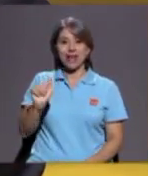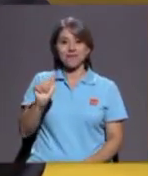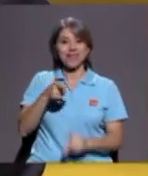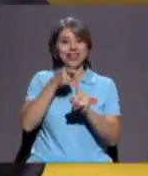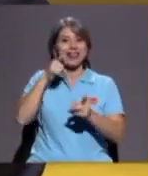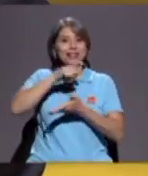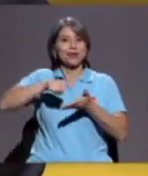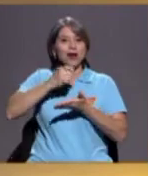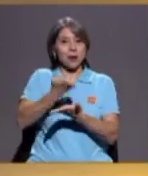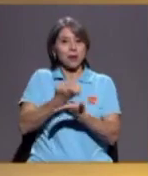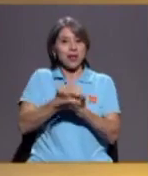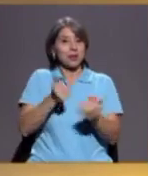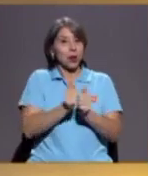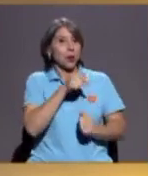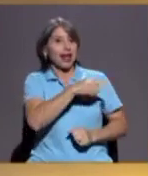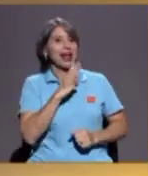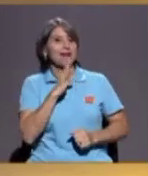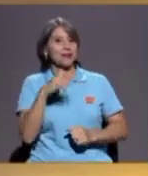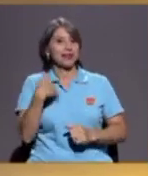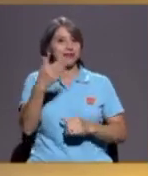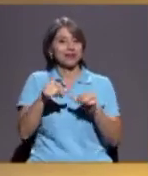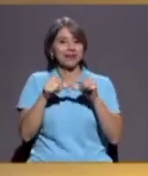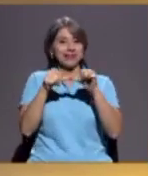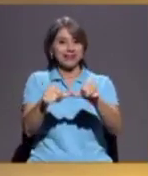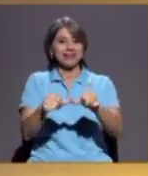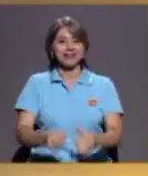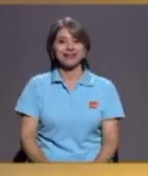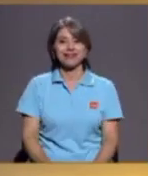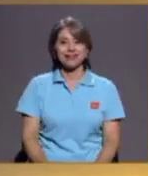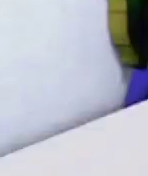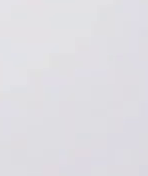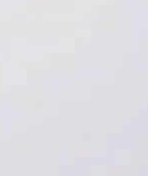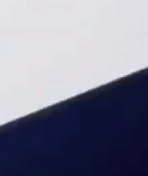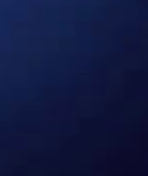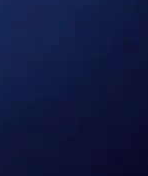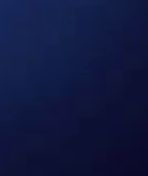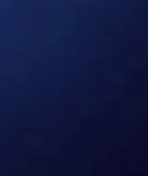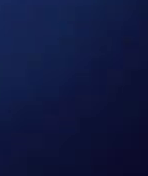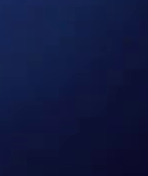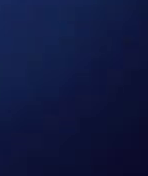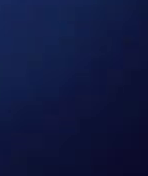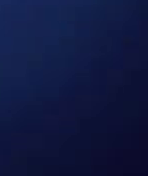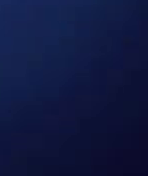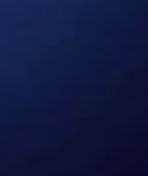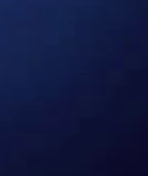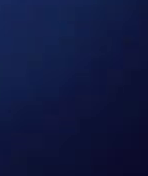quien hablaremos una vez que el canal nos invite a hacerlo. Regresamos.